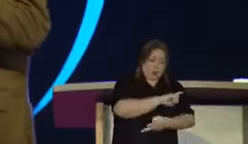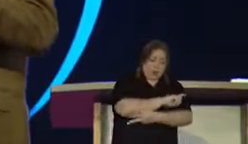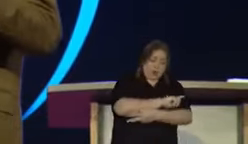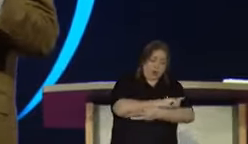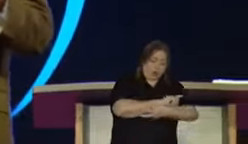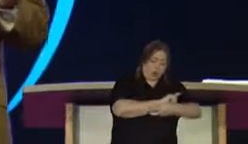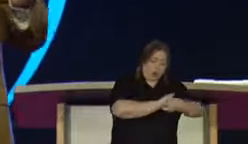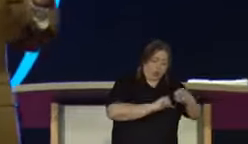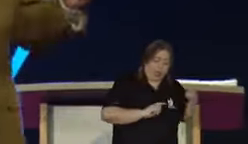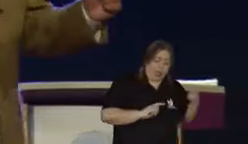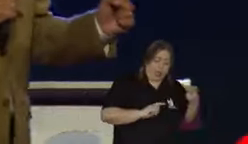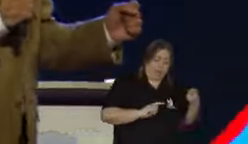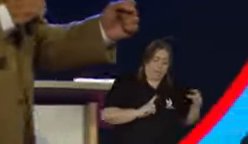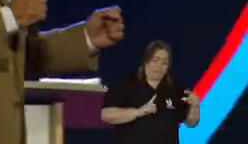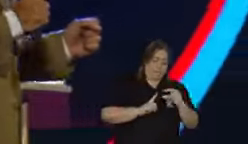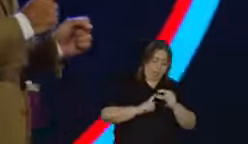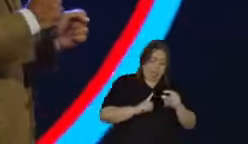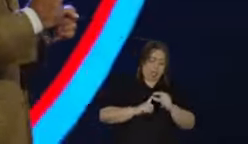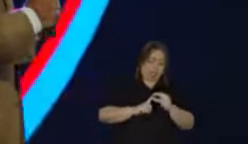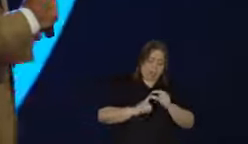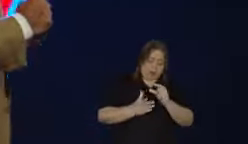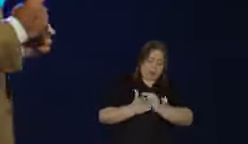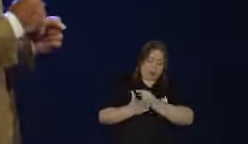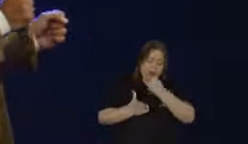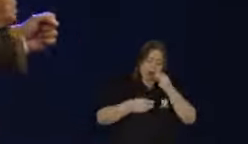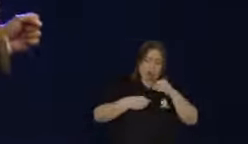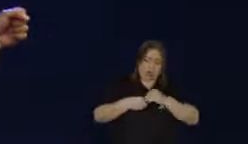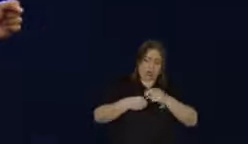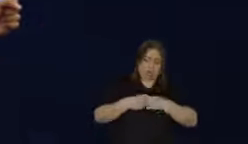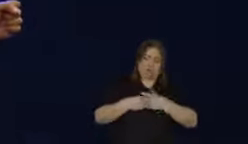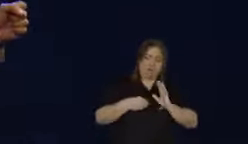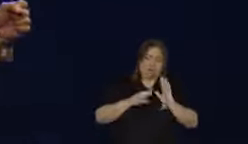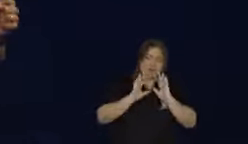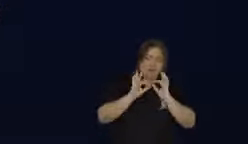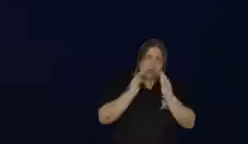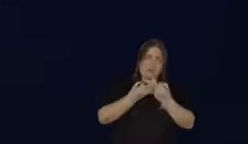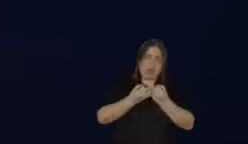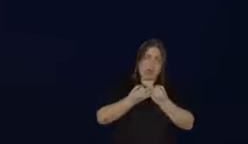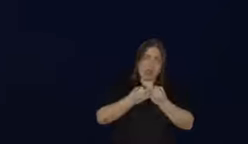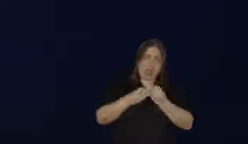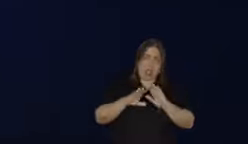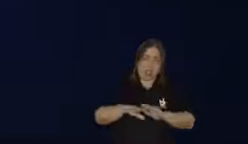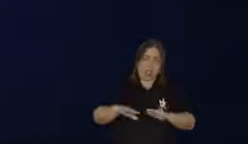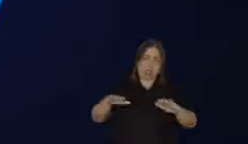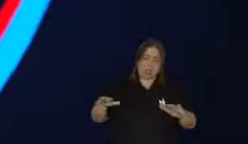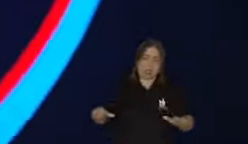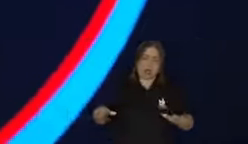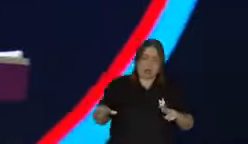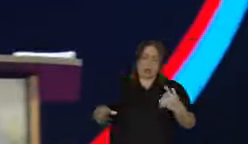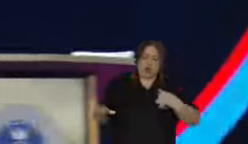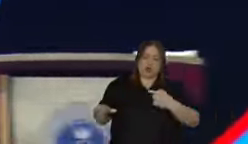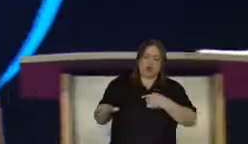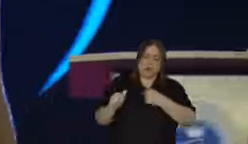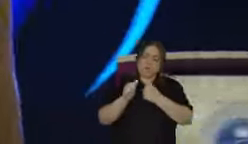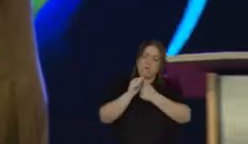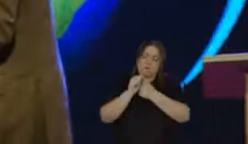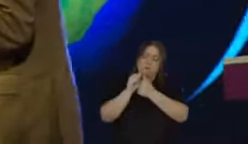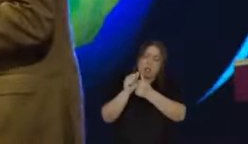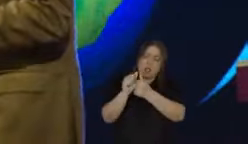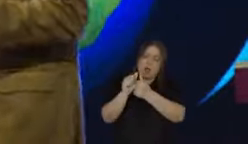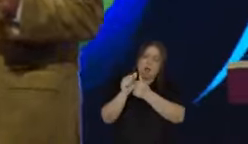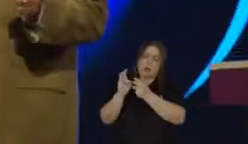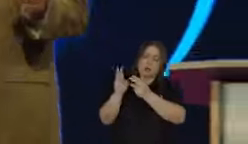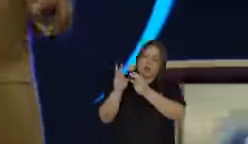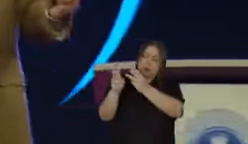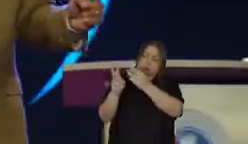fue depositada en mi familia, en mis hijos que hoy no siguen el camino del Señor. Oh, hoy ahí.